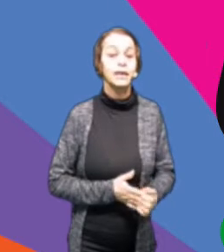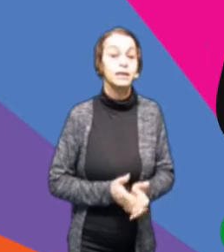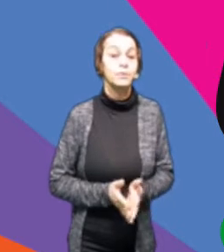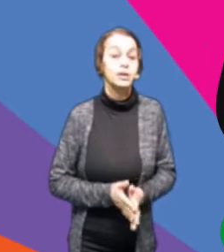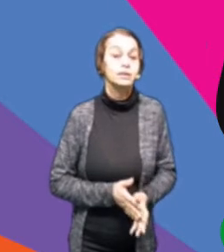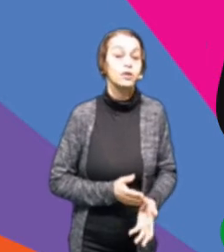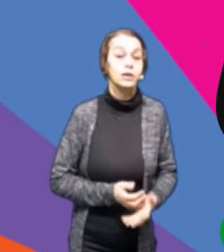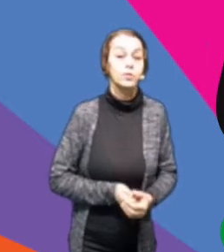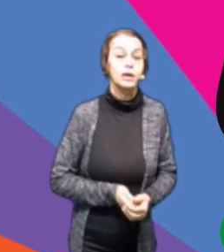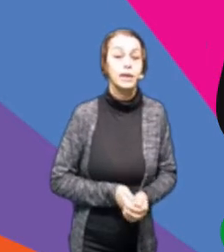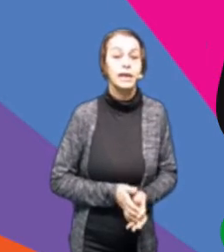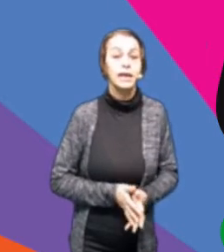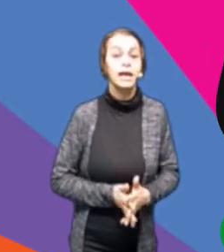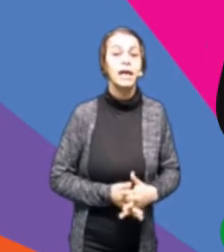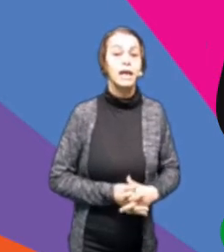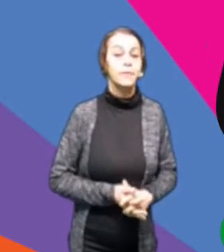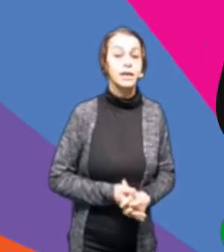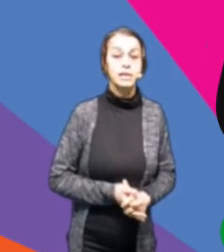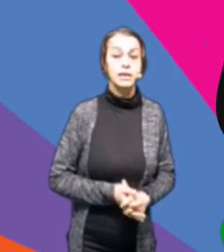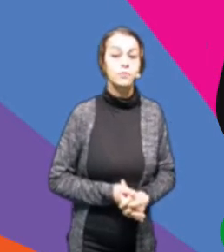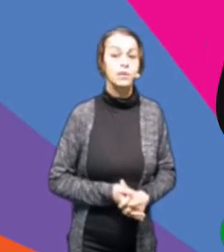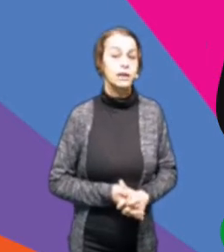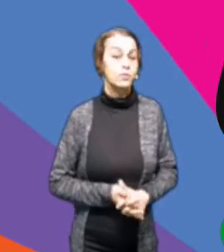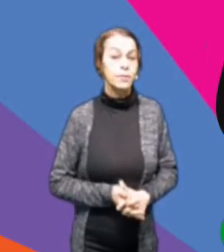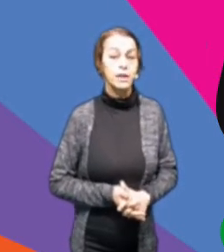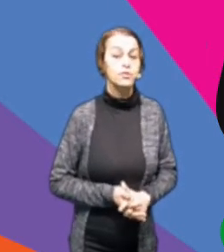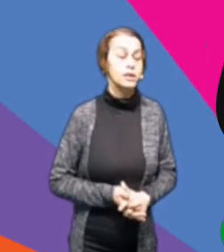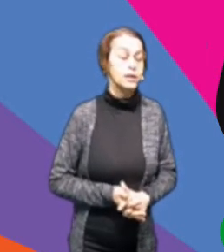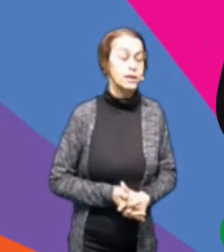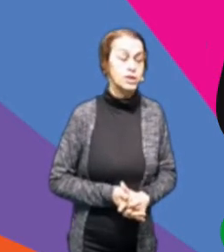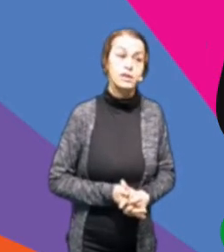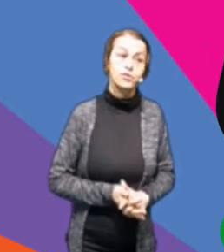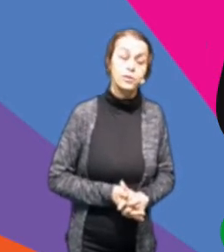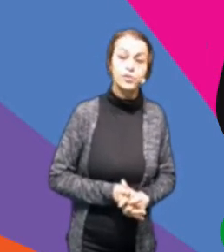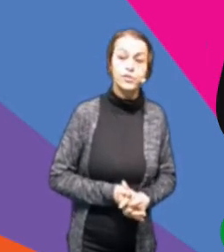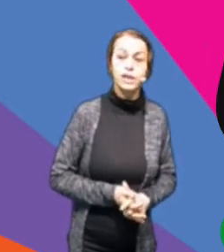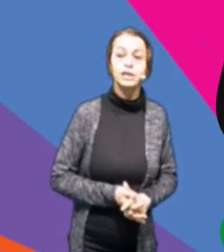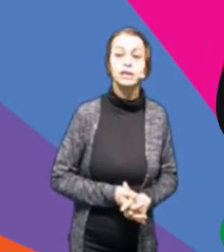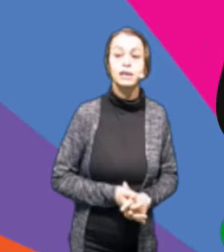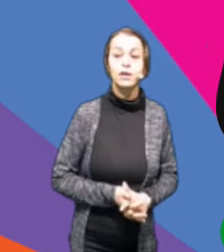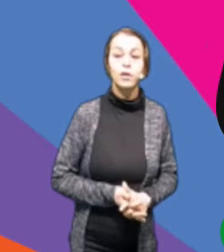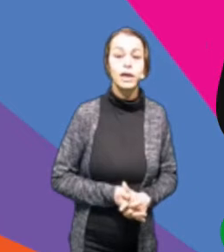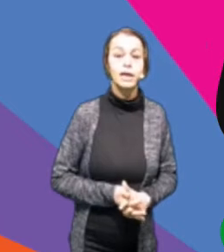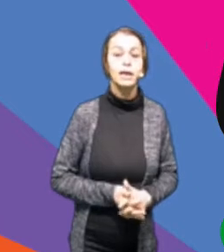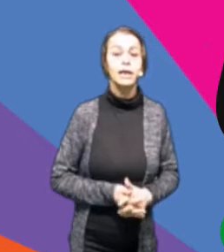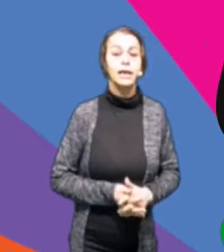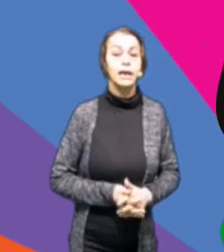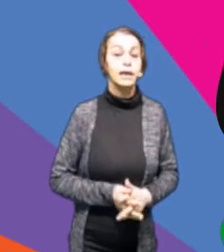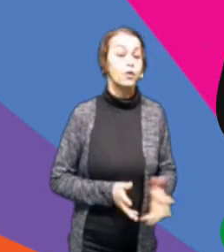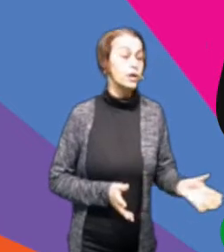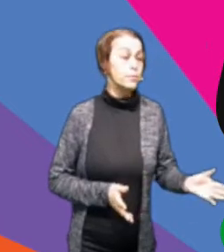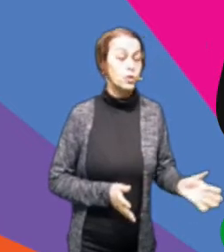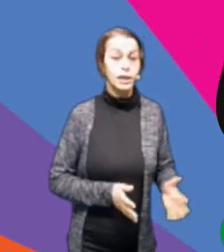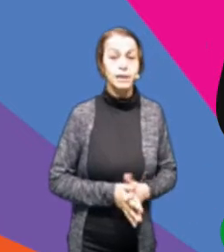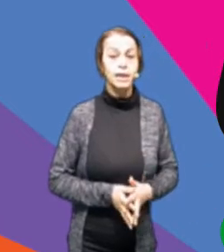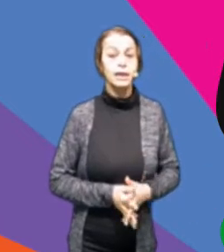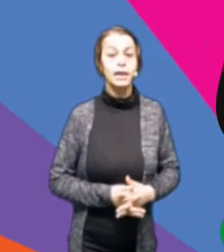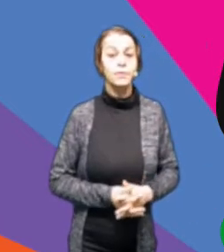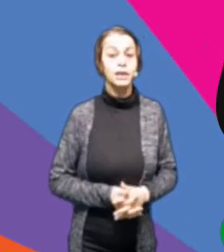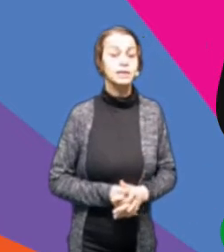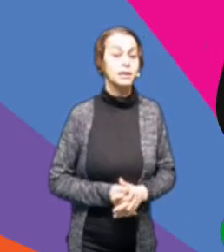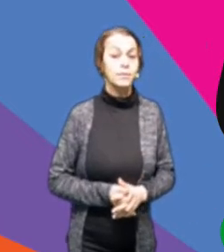tapete, por decirlo de alguna manera. La marcha de Ni Una Menos allí en la ciudad de Buenos Aires tendrá lugar hoy por la tarde